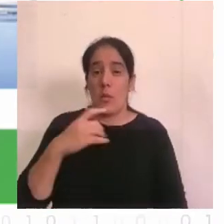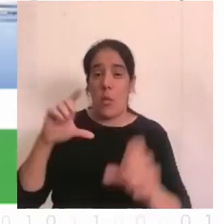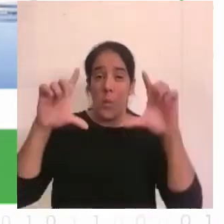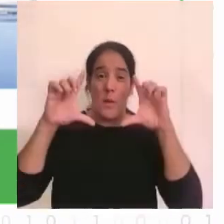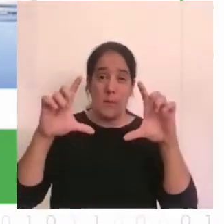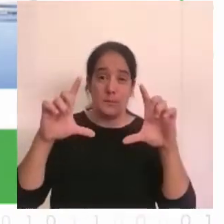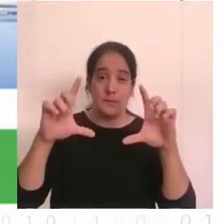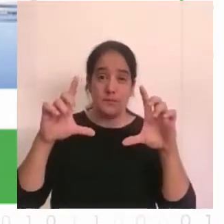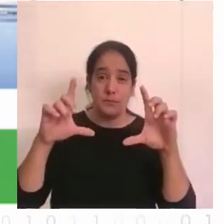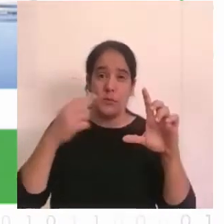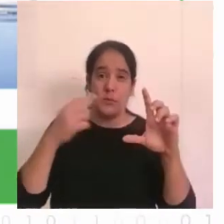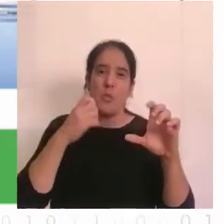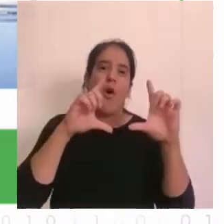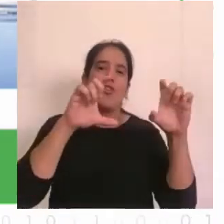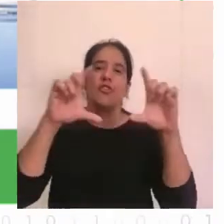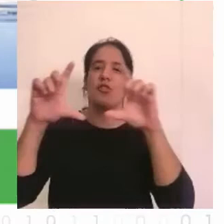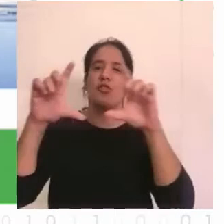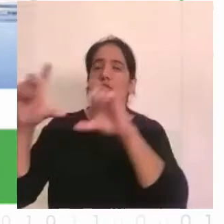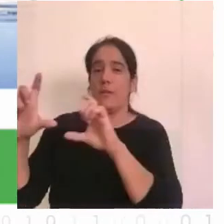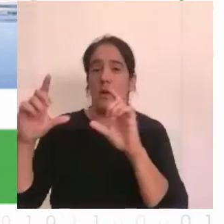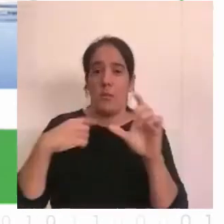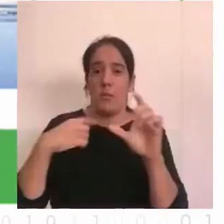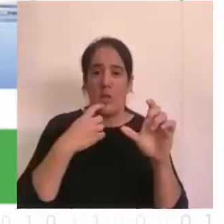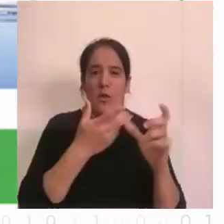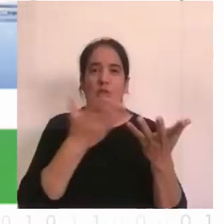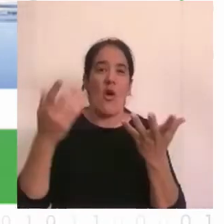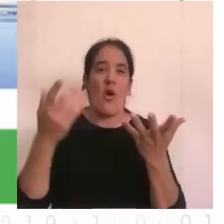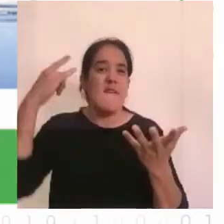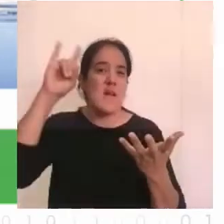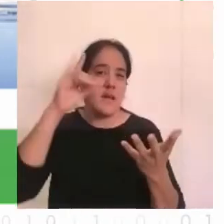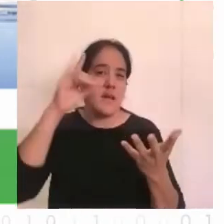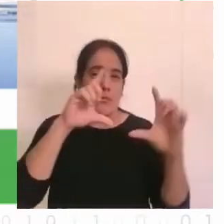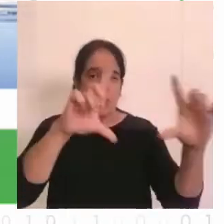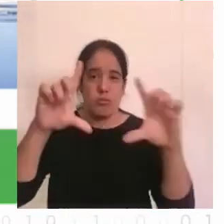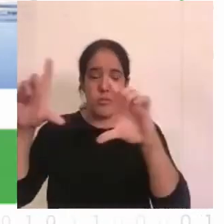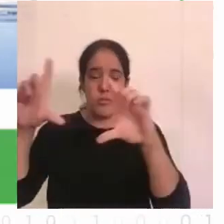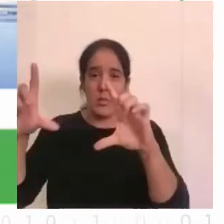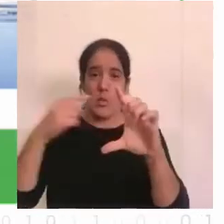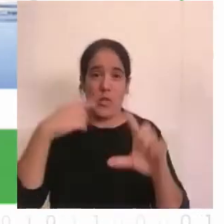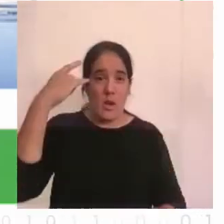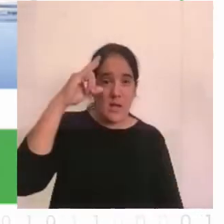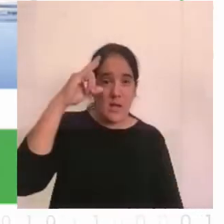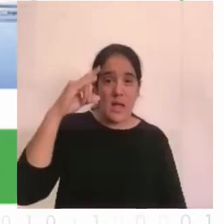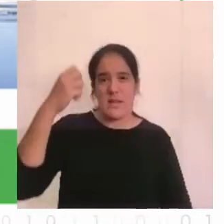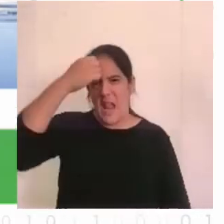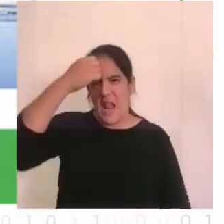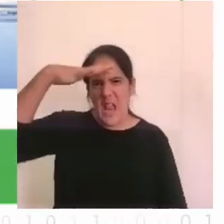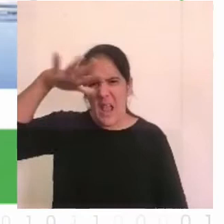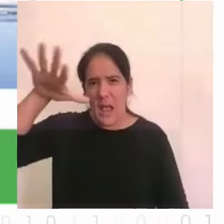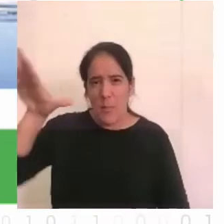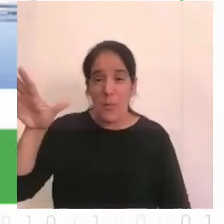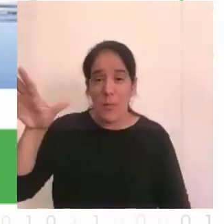quiero decir que hay vacas. Cuando la vaca está en el campo, los algoritmos funcionan muchísimo mejor que a la vaca la tengo en la